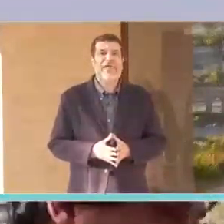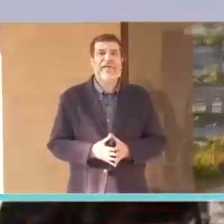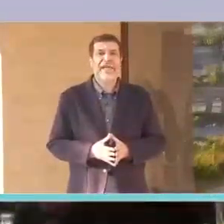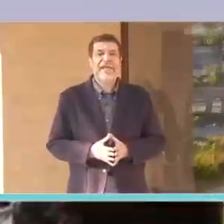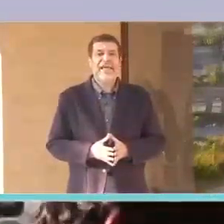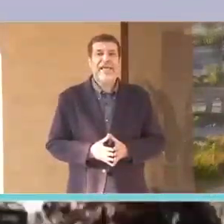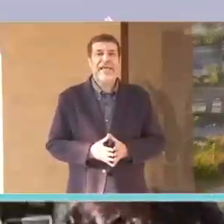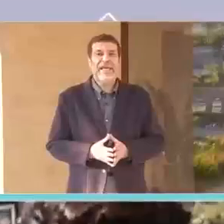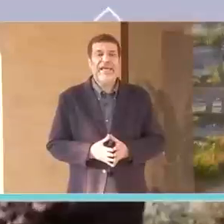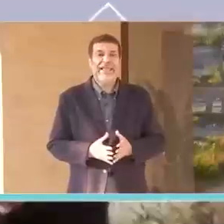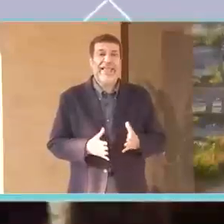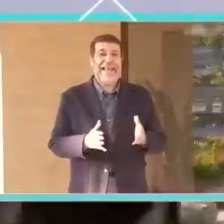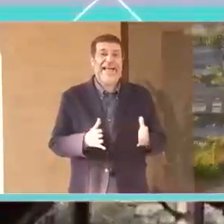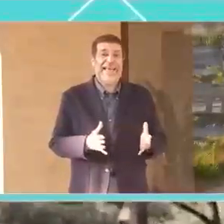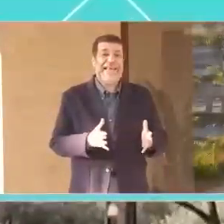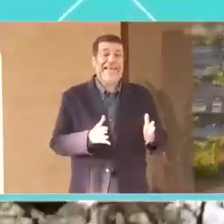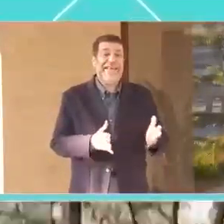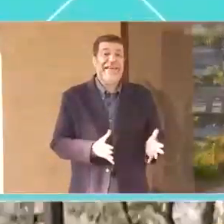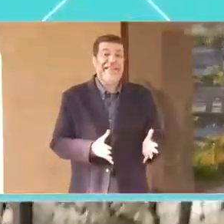respecto de